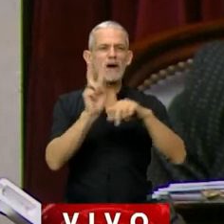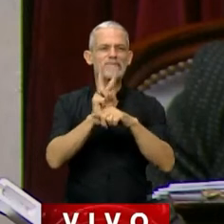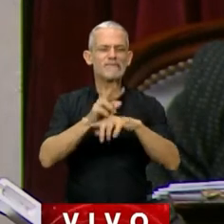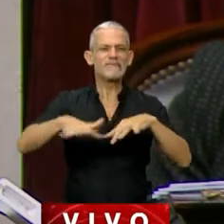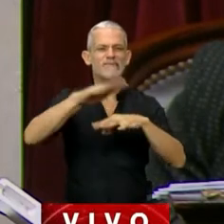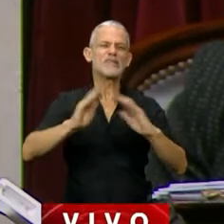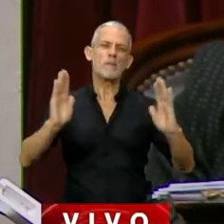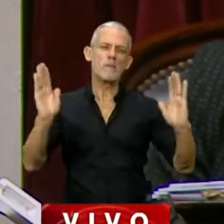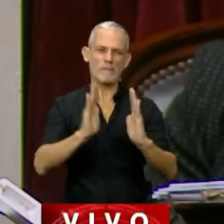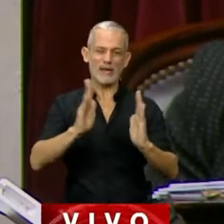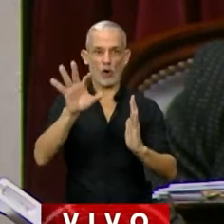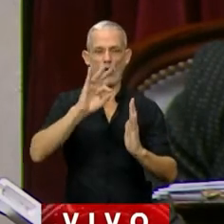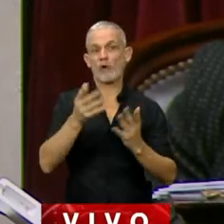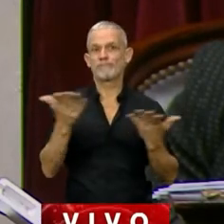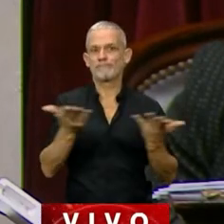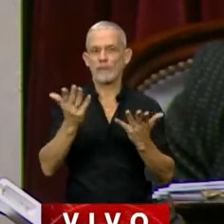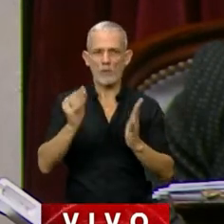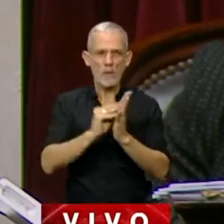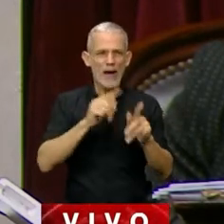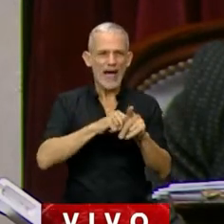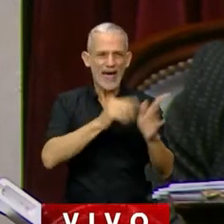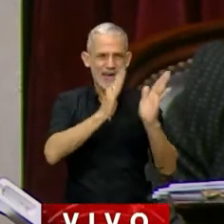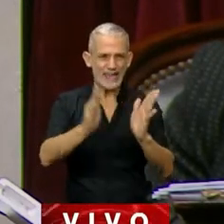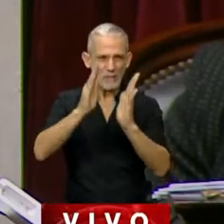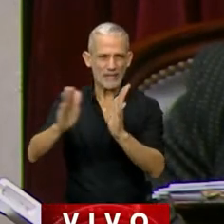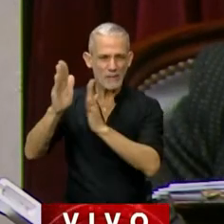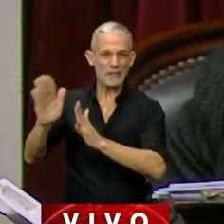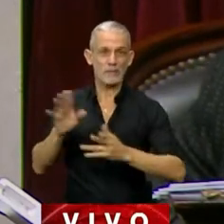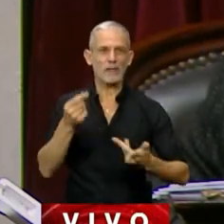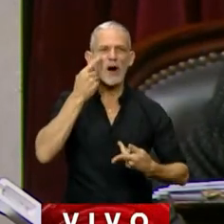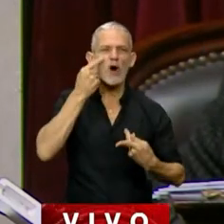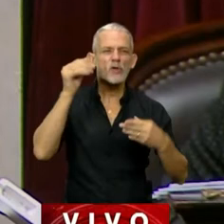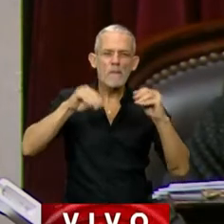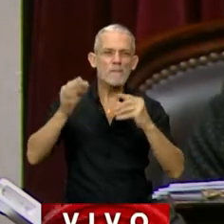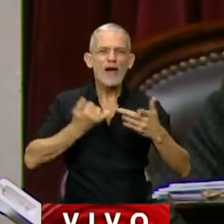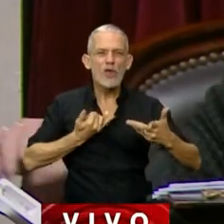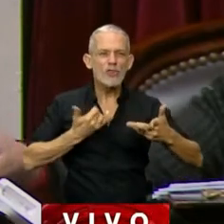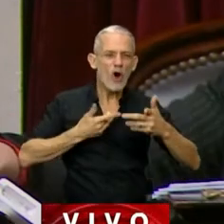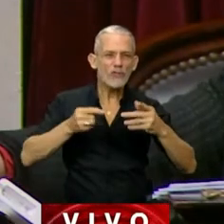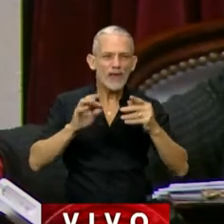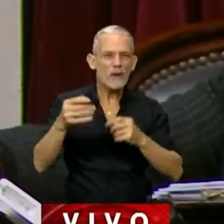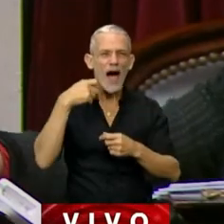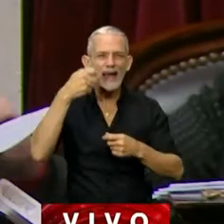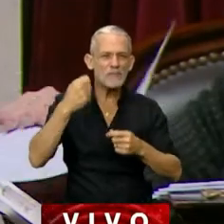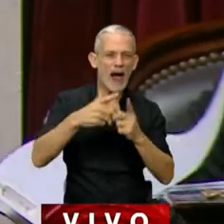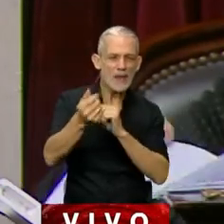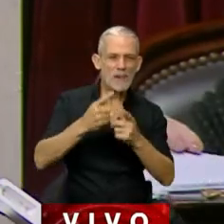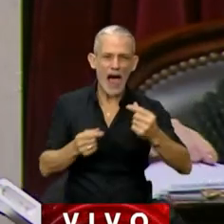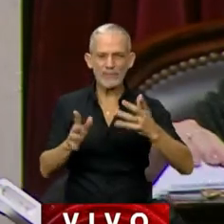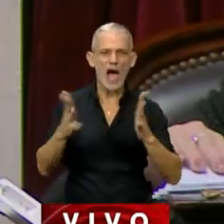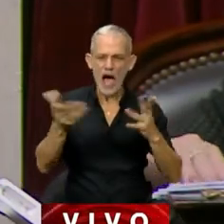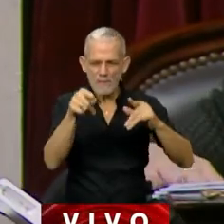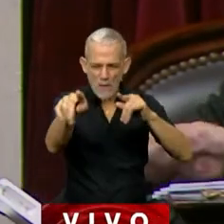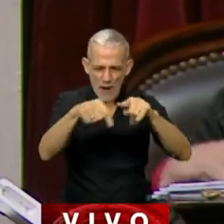aconsejando una reducción o bien una implementación en etapas hasta fortalecer el conocimiento de dónde están los ecosistemas a proteger, afianzar